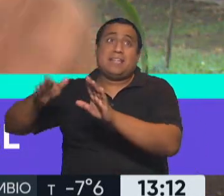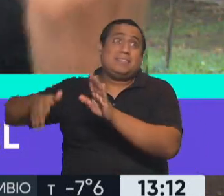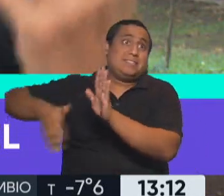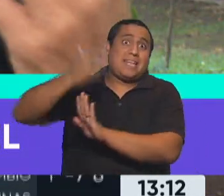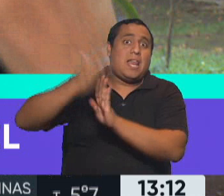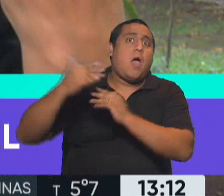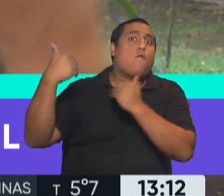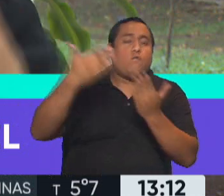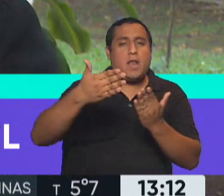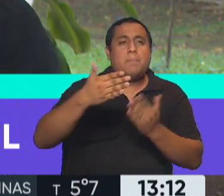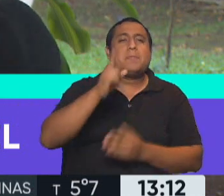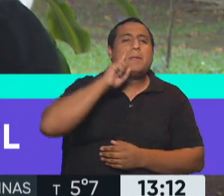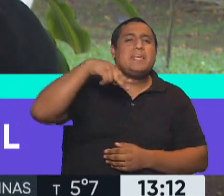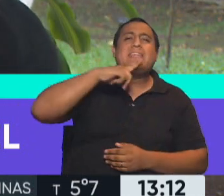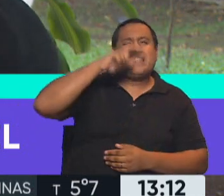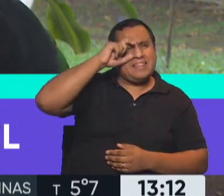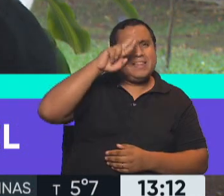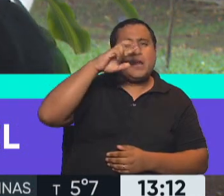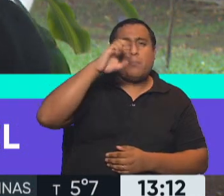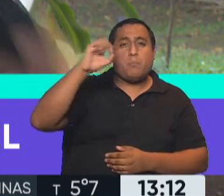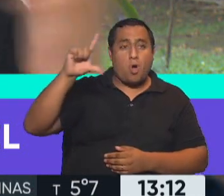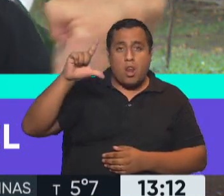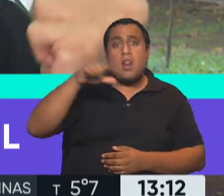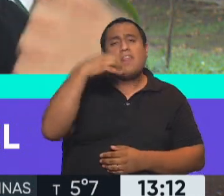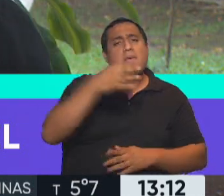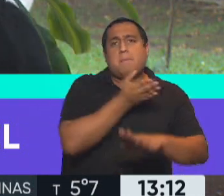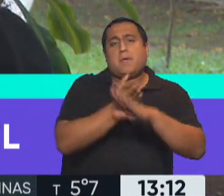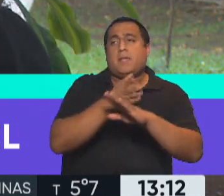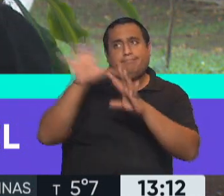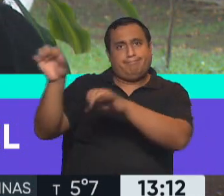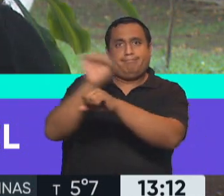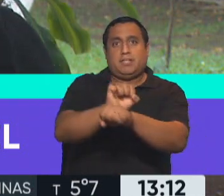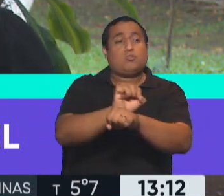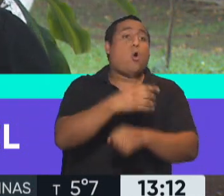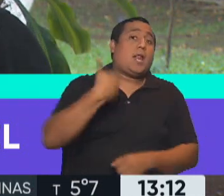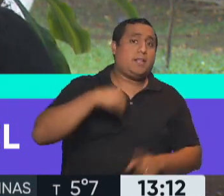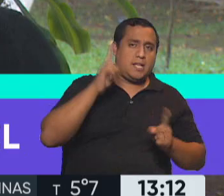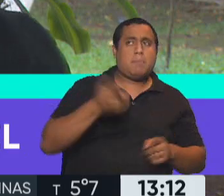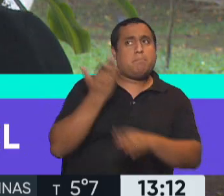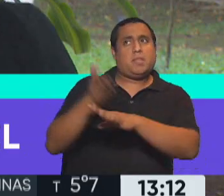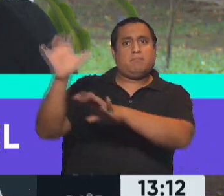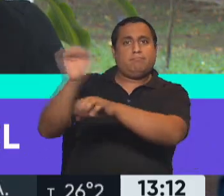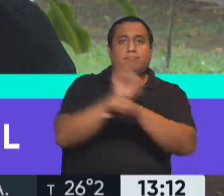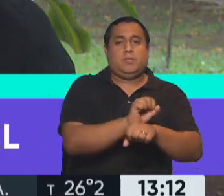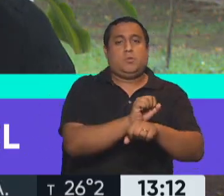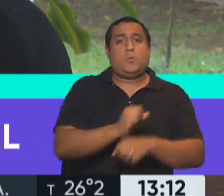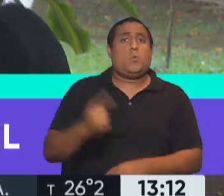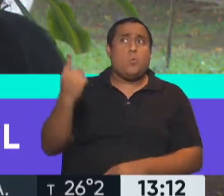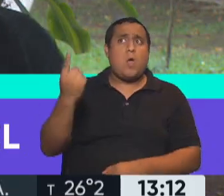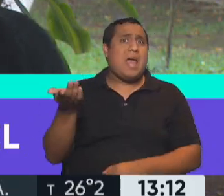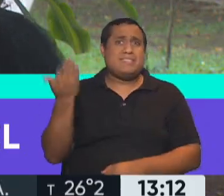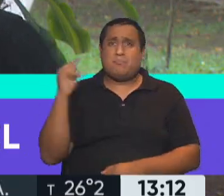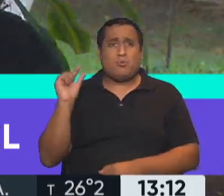pedir, y Argentina también tiene que pedir, que los lleven. Y uno de ellos salió recién,